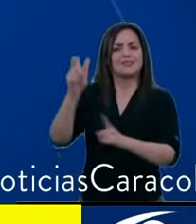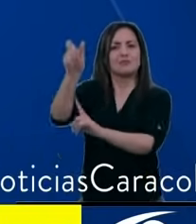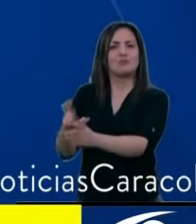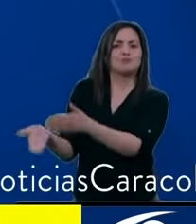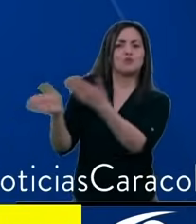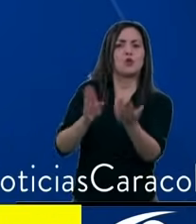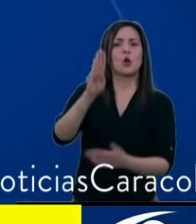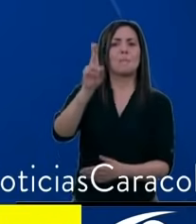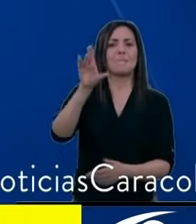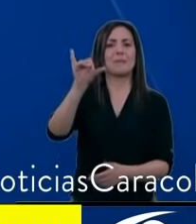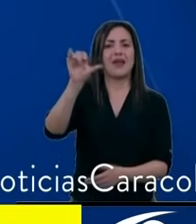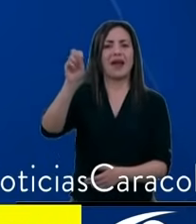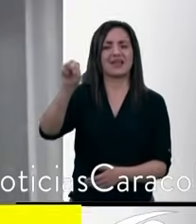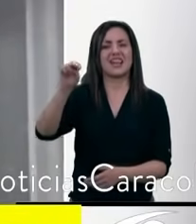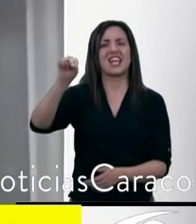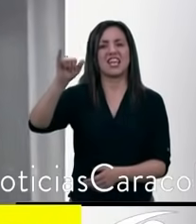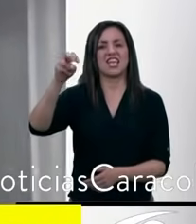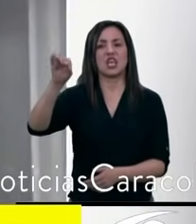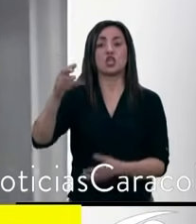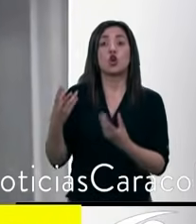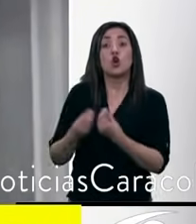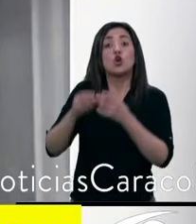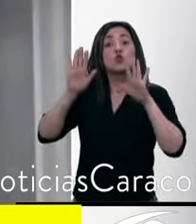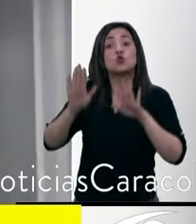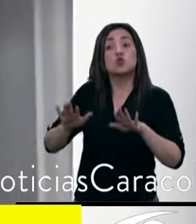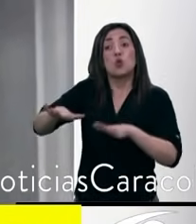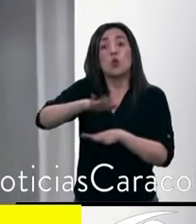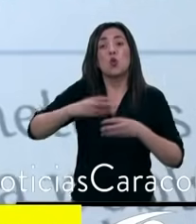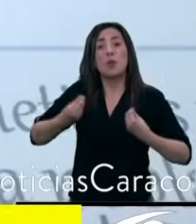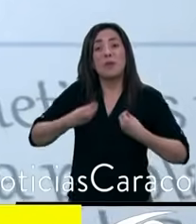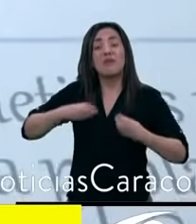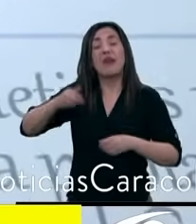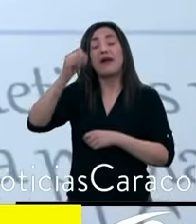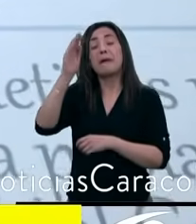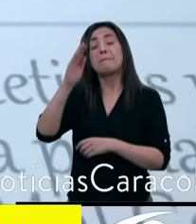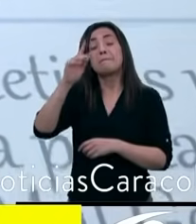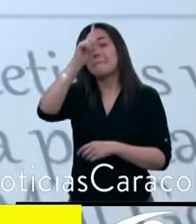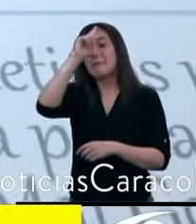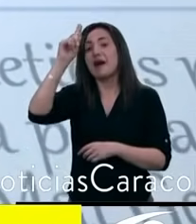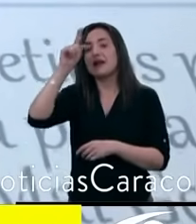Niño Araque. Según los madrileños, será una marcha en silencio, acompañada de una velatón.